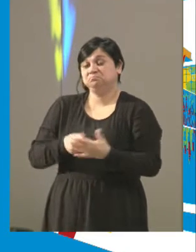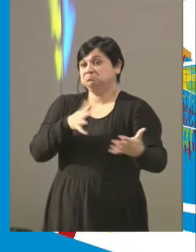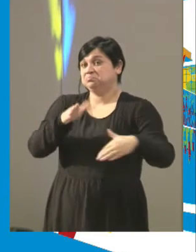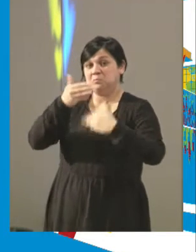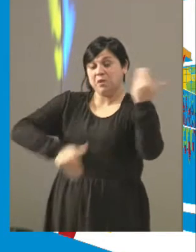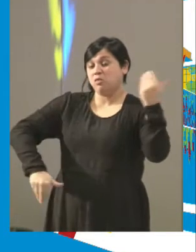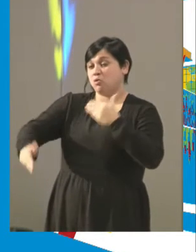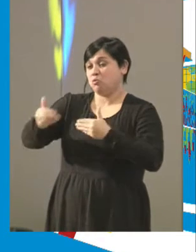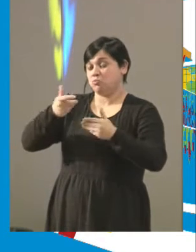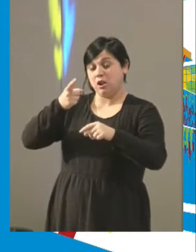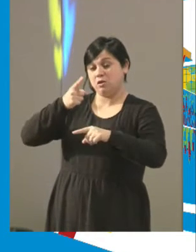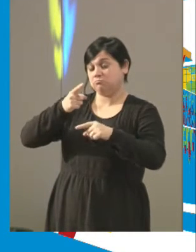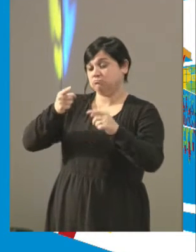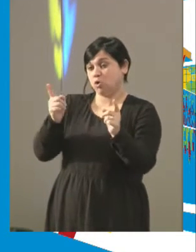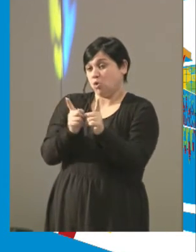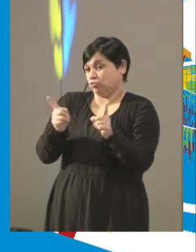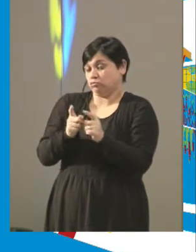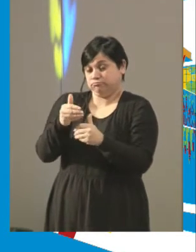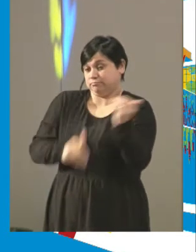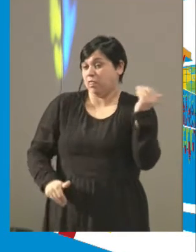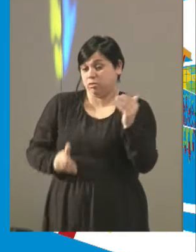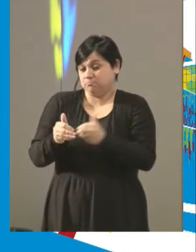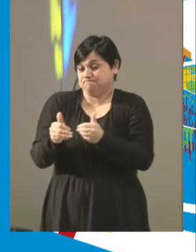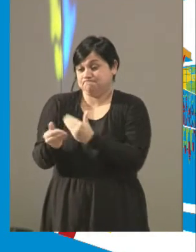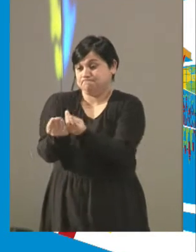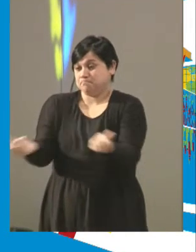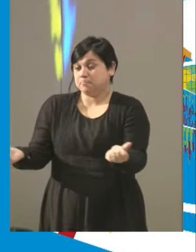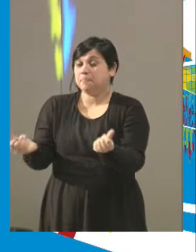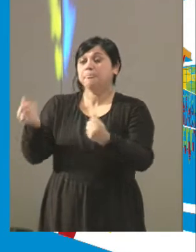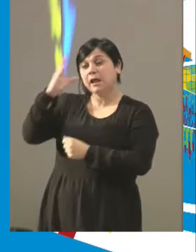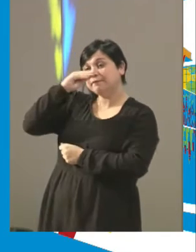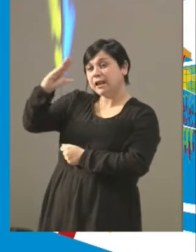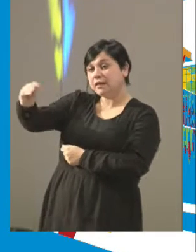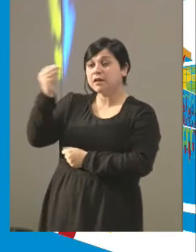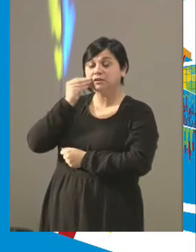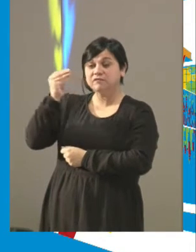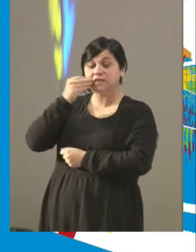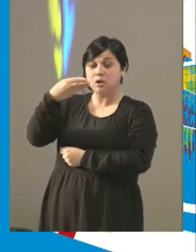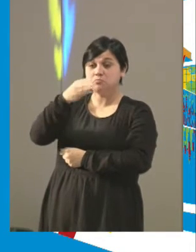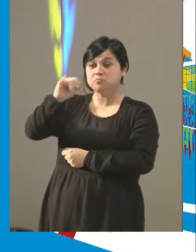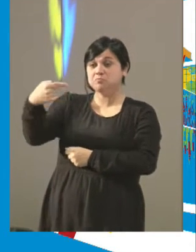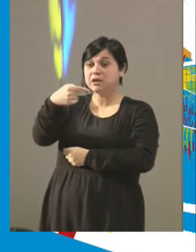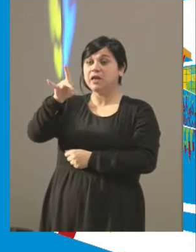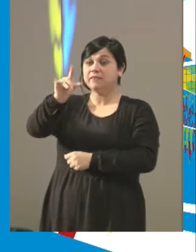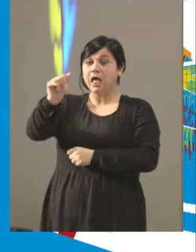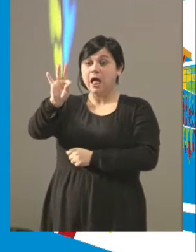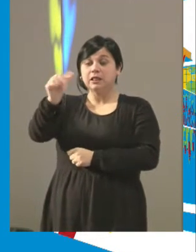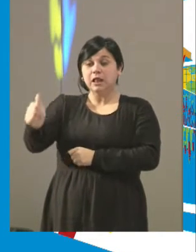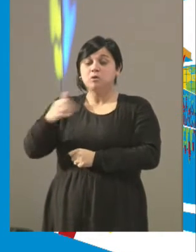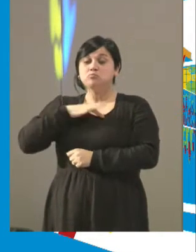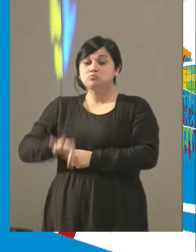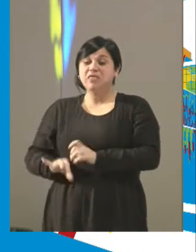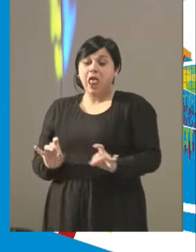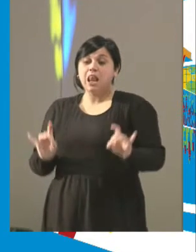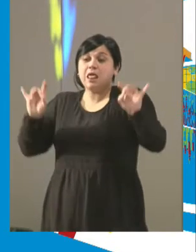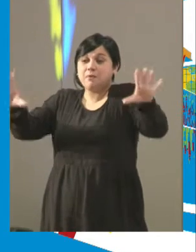tiempo muy corto, ¿vale? Entonces, la inteligencia artificial, el Big Data, tiene la posibilidad de liberar